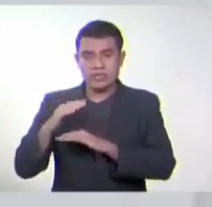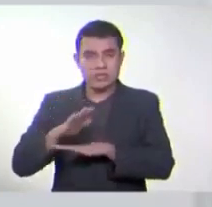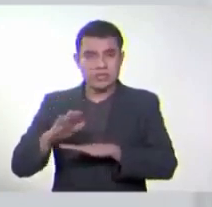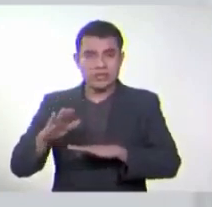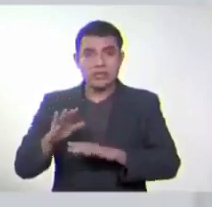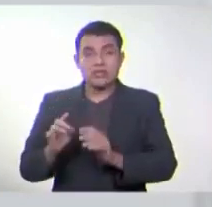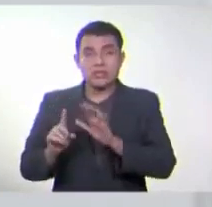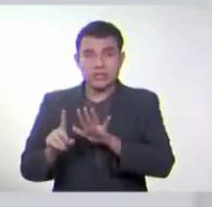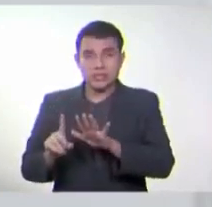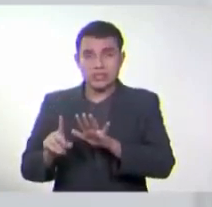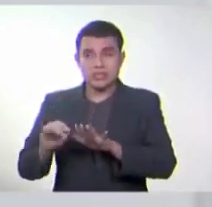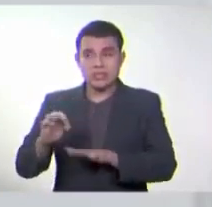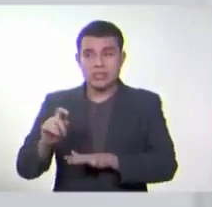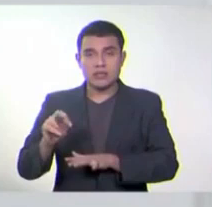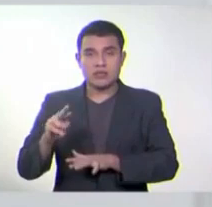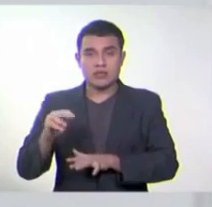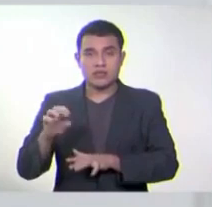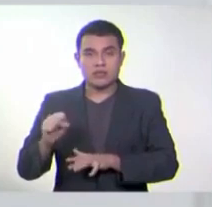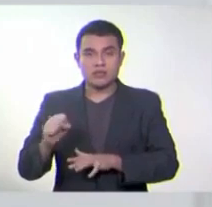6 electrones.